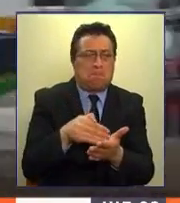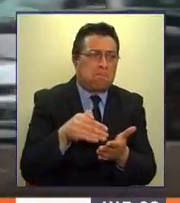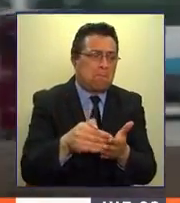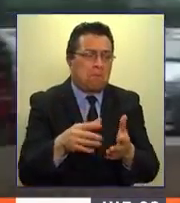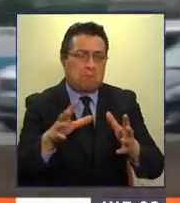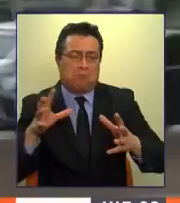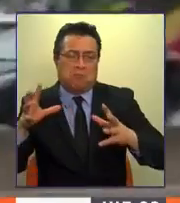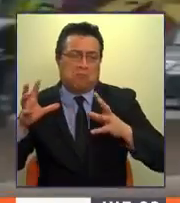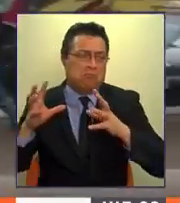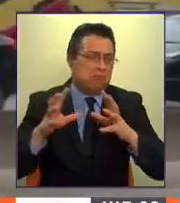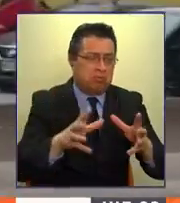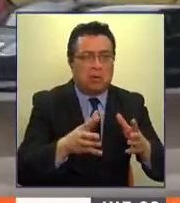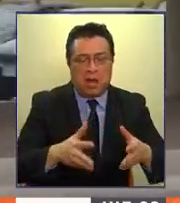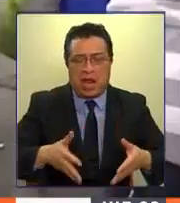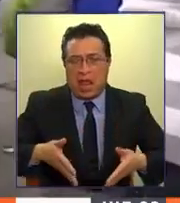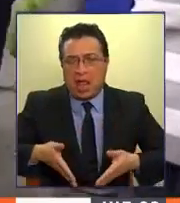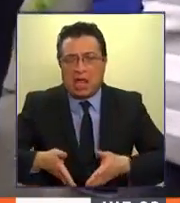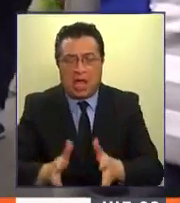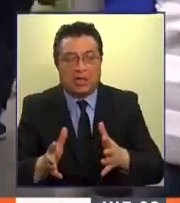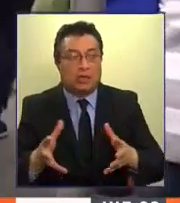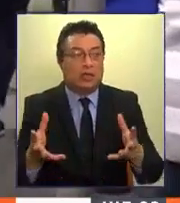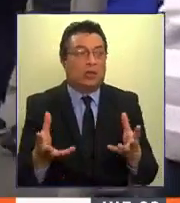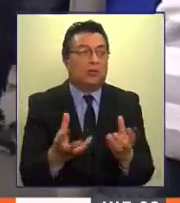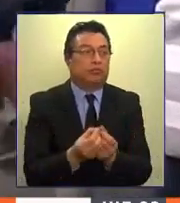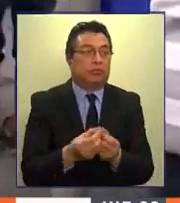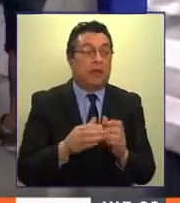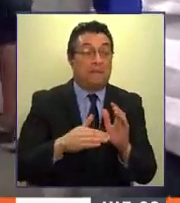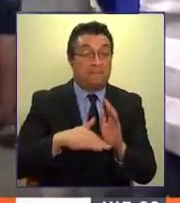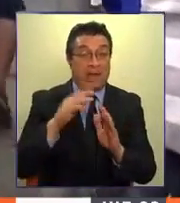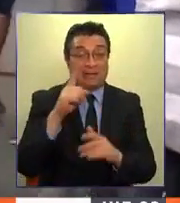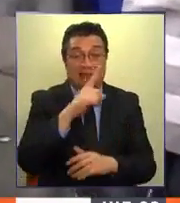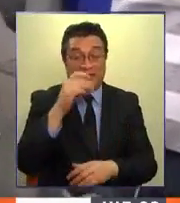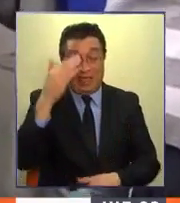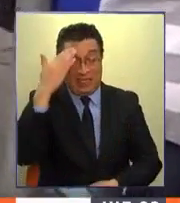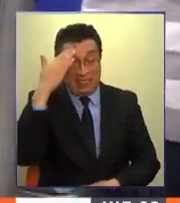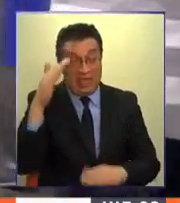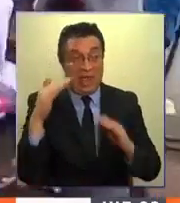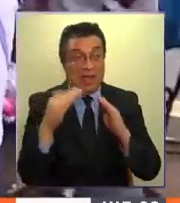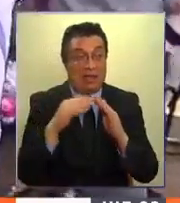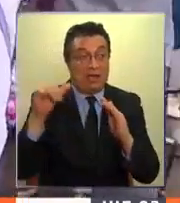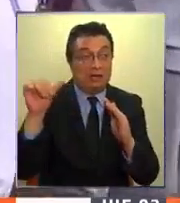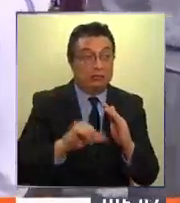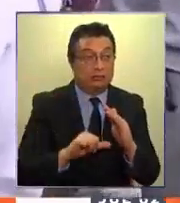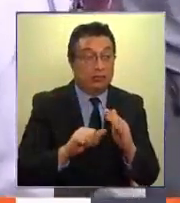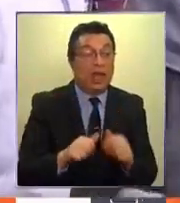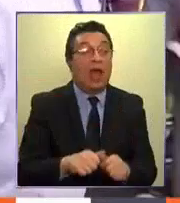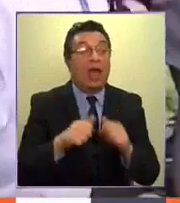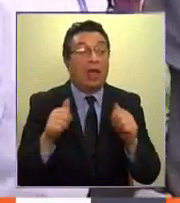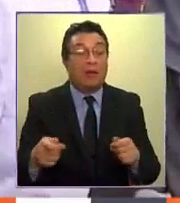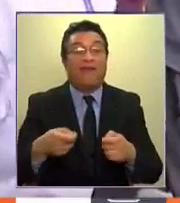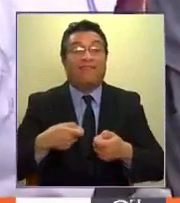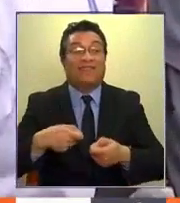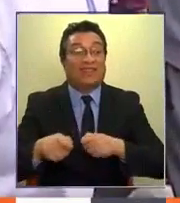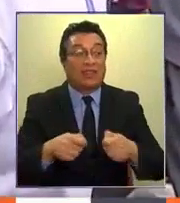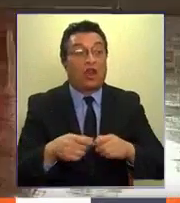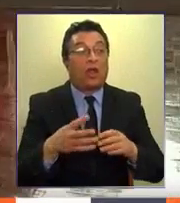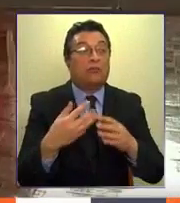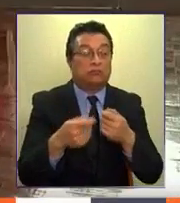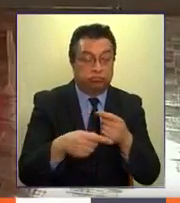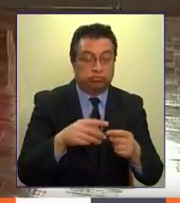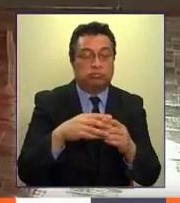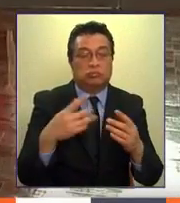repletaron las calles después de más de 100 días de cuarentena y además cientos de vendedores también ambulantes